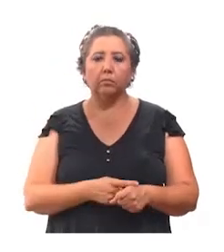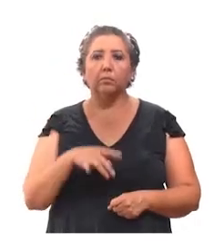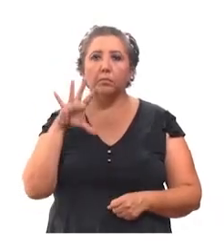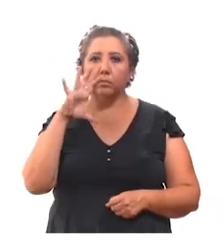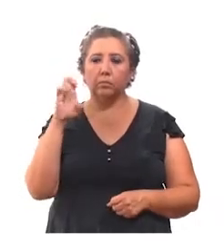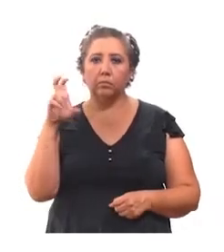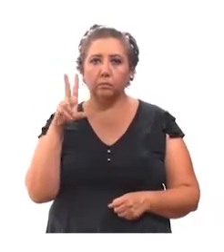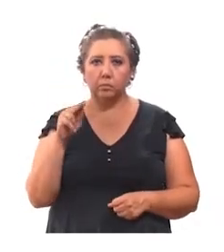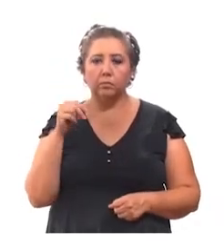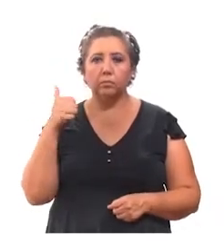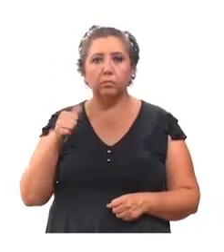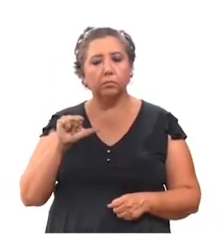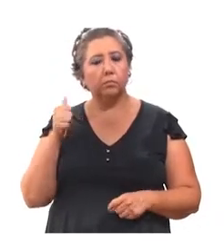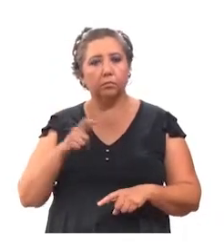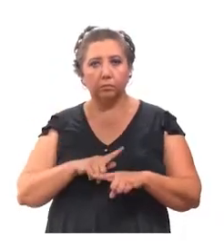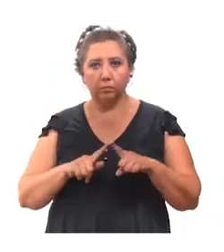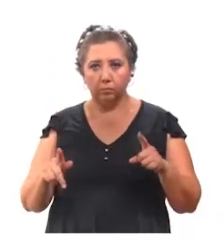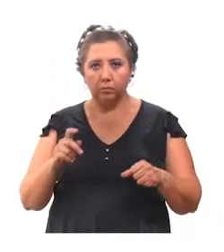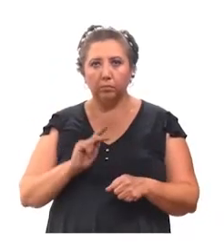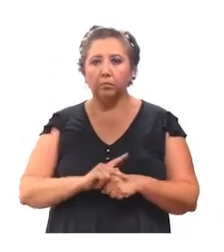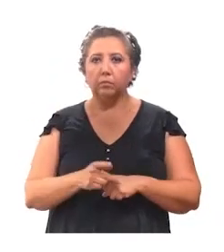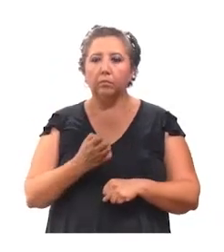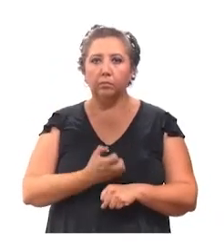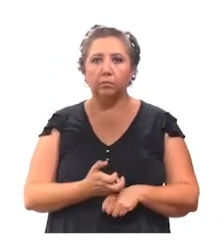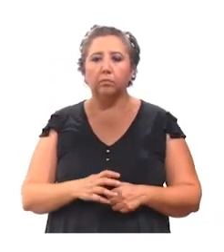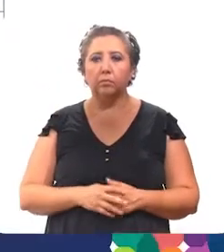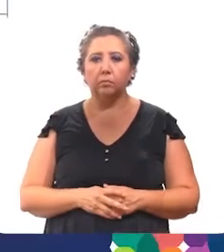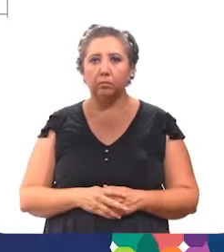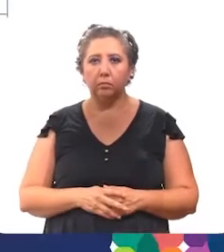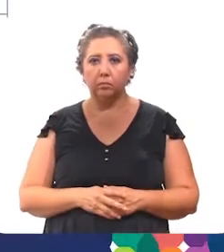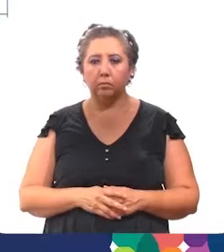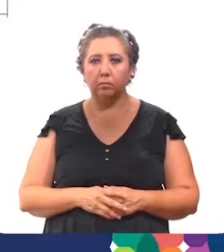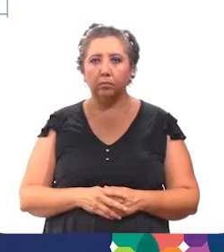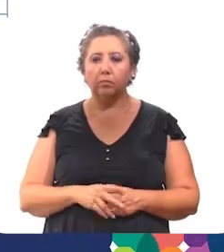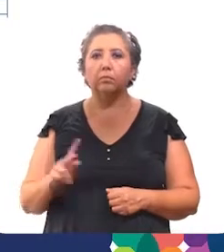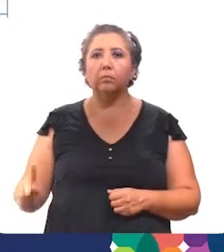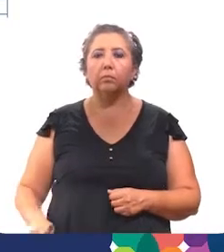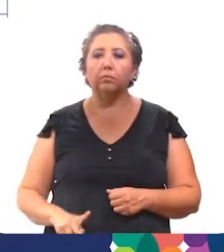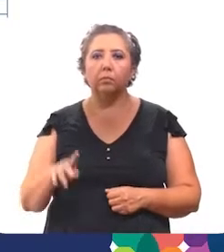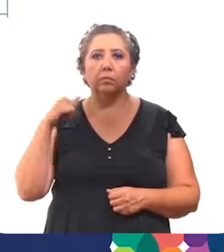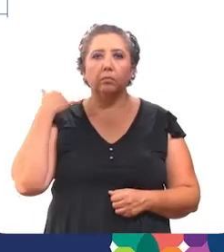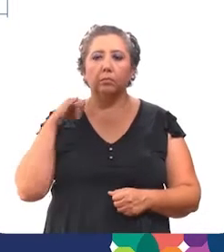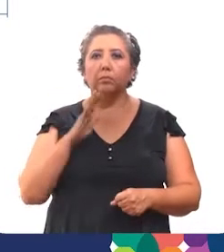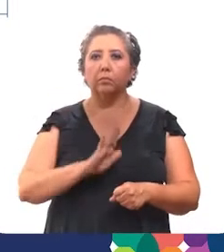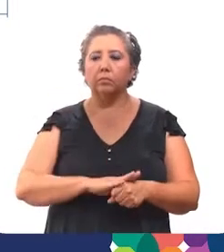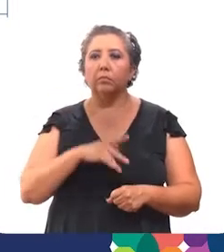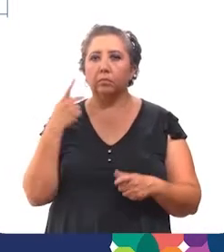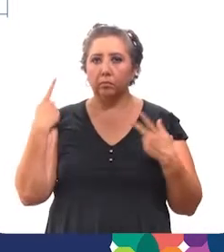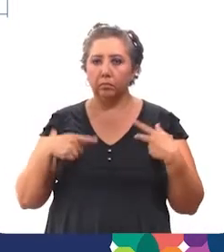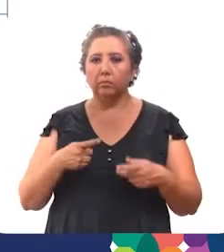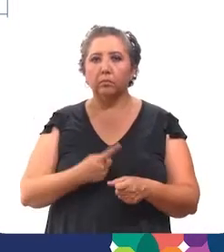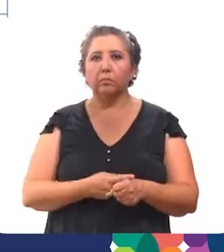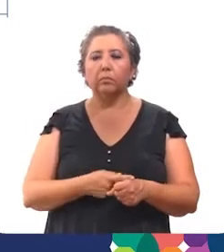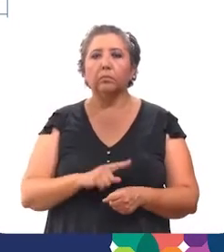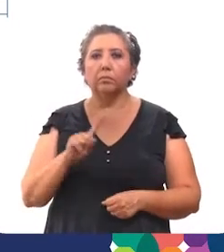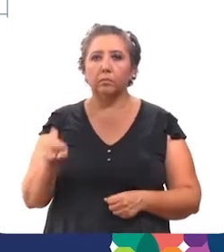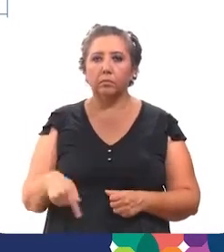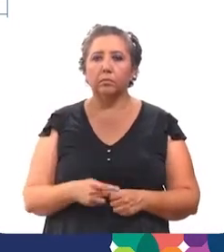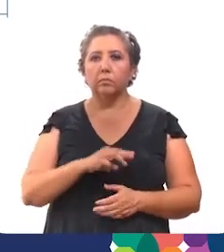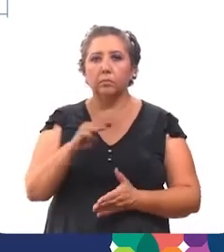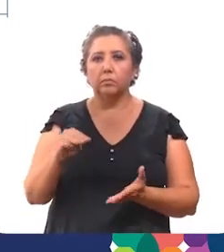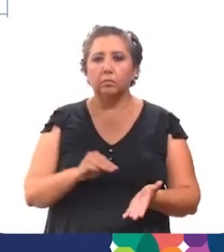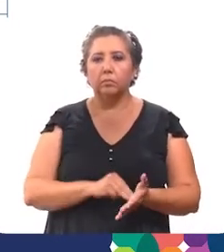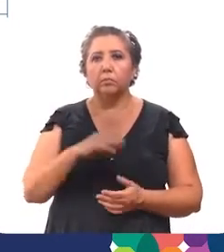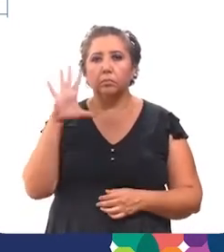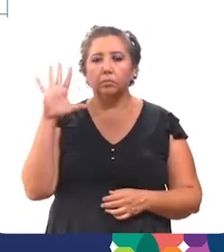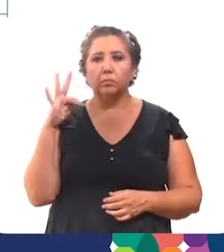positivos, 586 son de otro país u otro estado. Los municipios de Yucatán con mayor número de personas contagiadas son